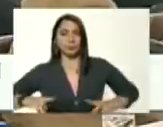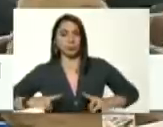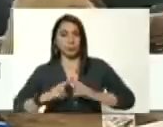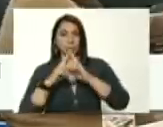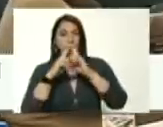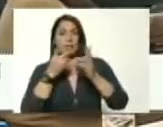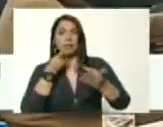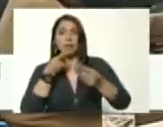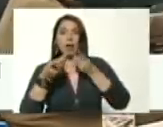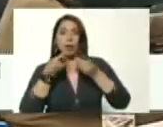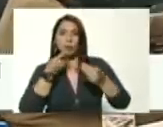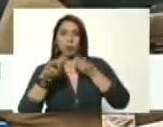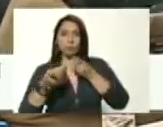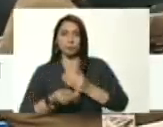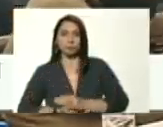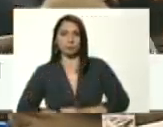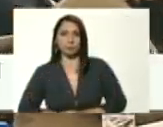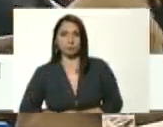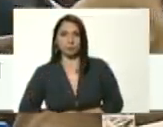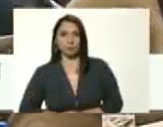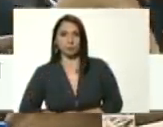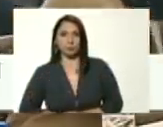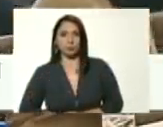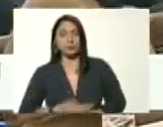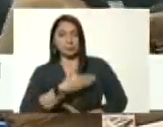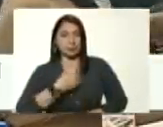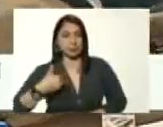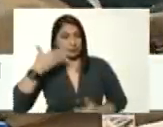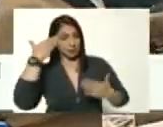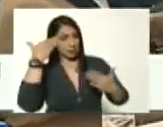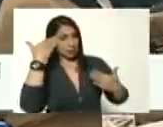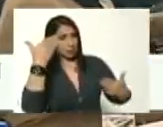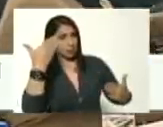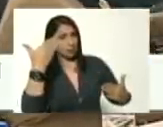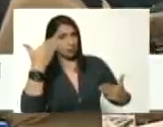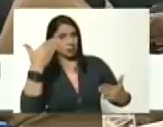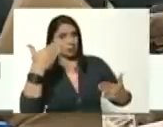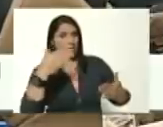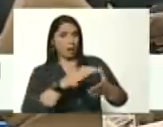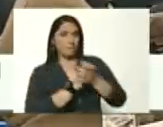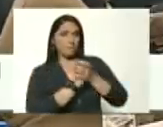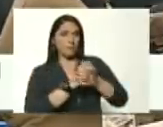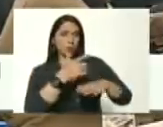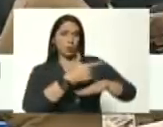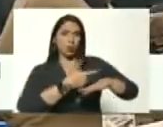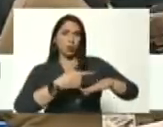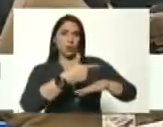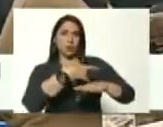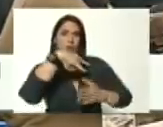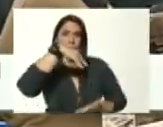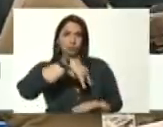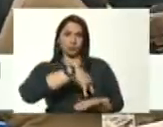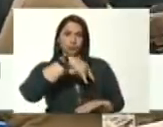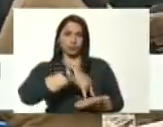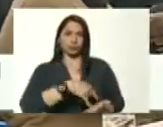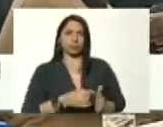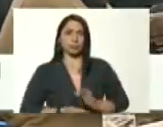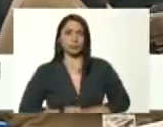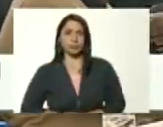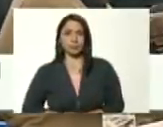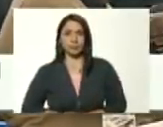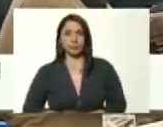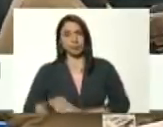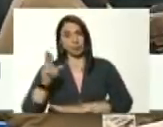diálogo quiero saludar al señor gobernador el economista rafael lacava al